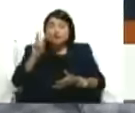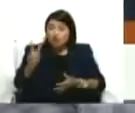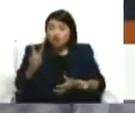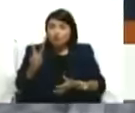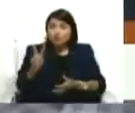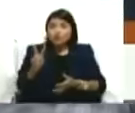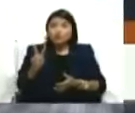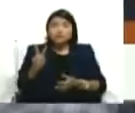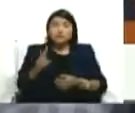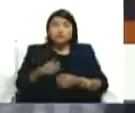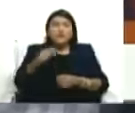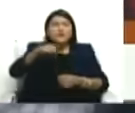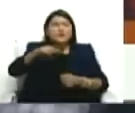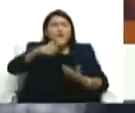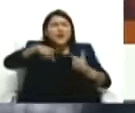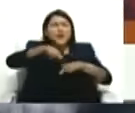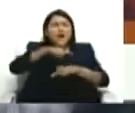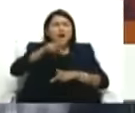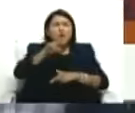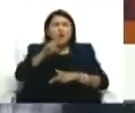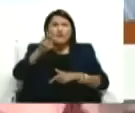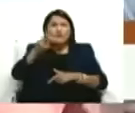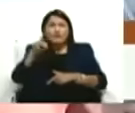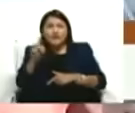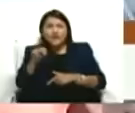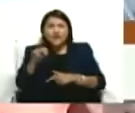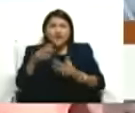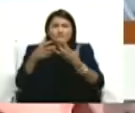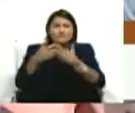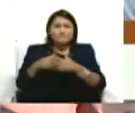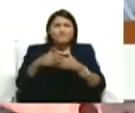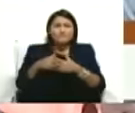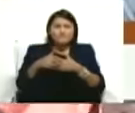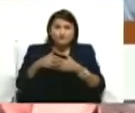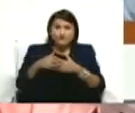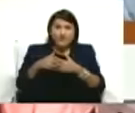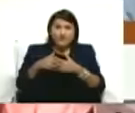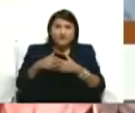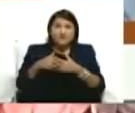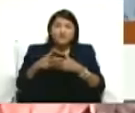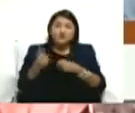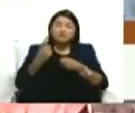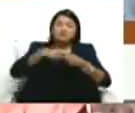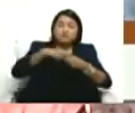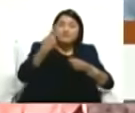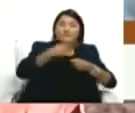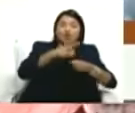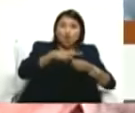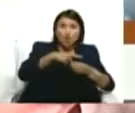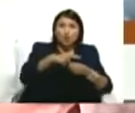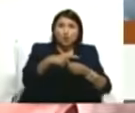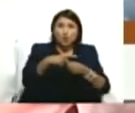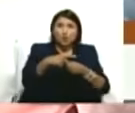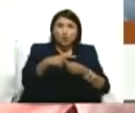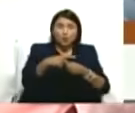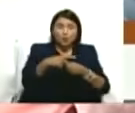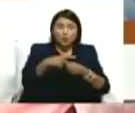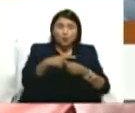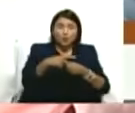Esto era la Goven, una de las empresas de la industria petrolera. Y el